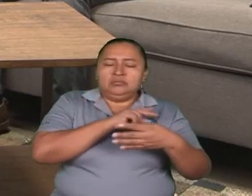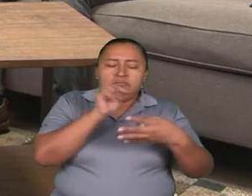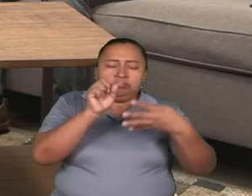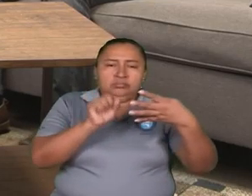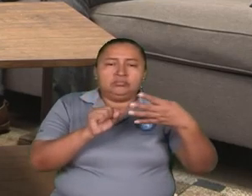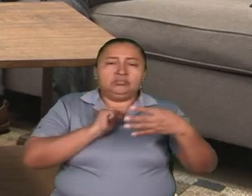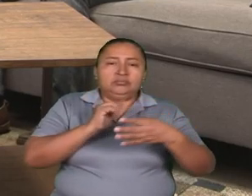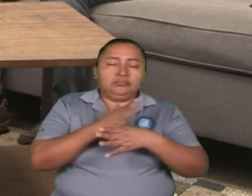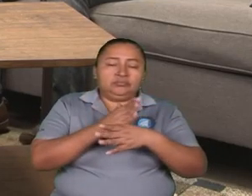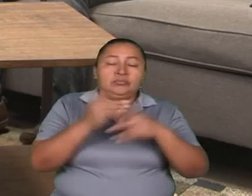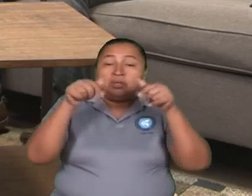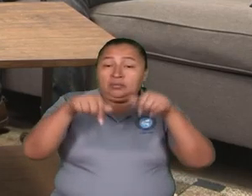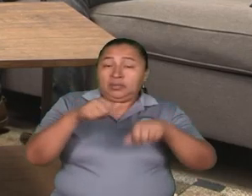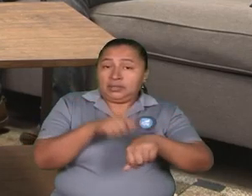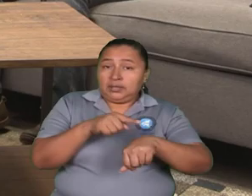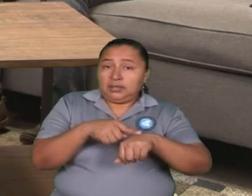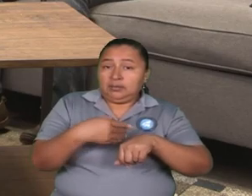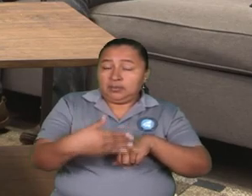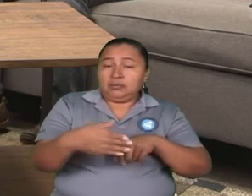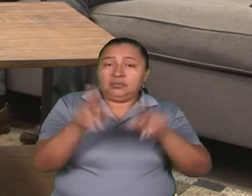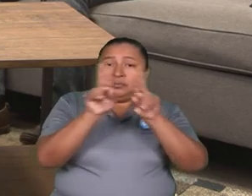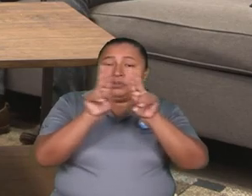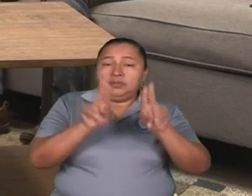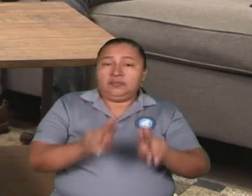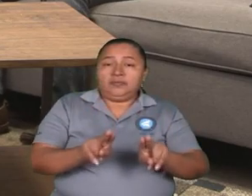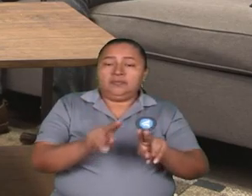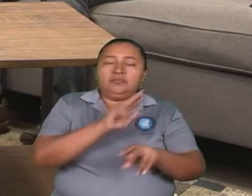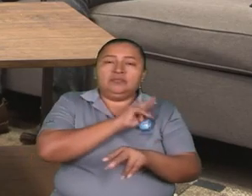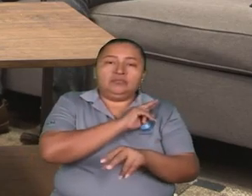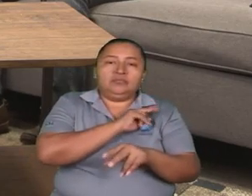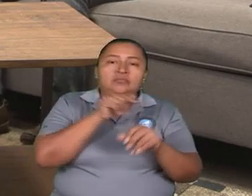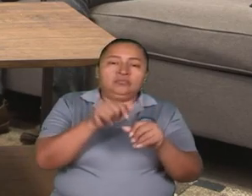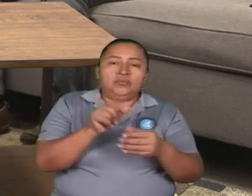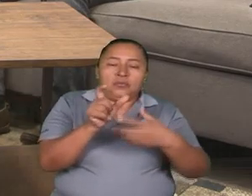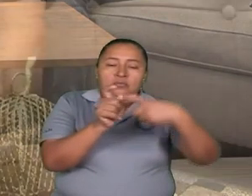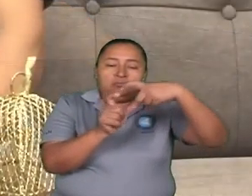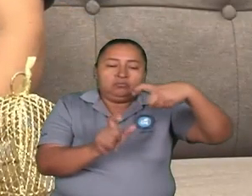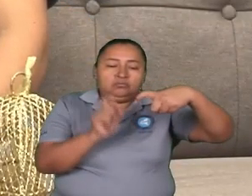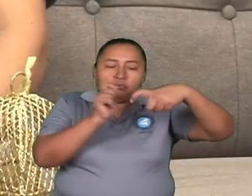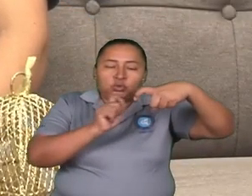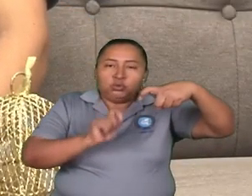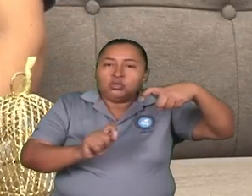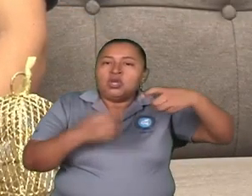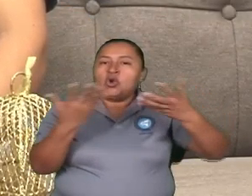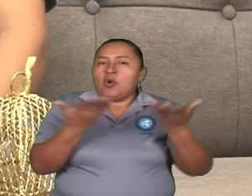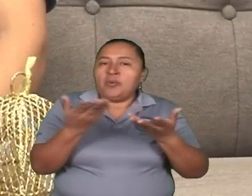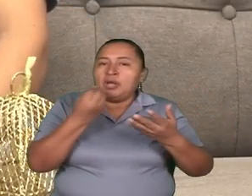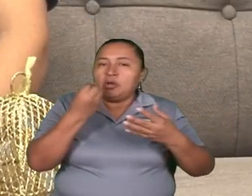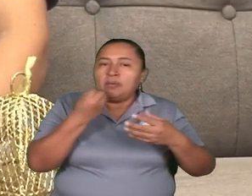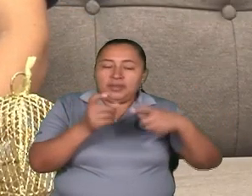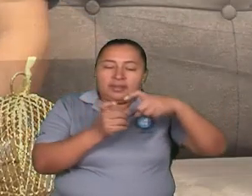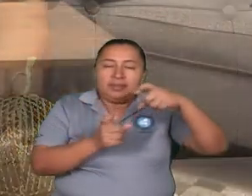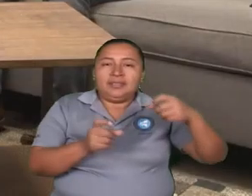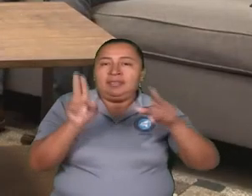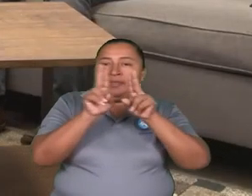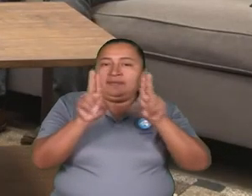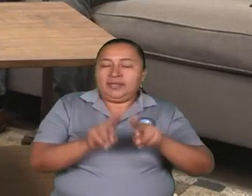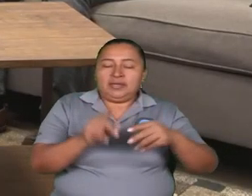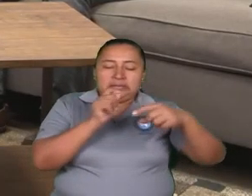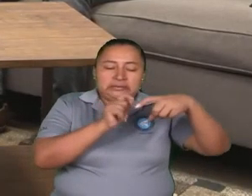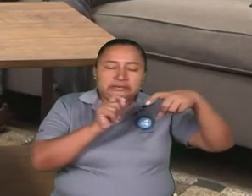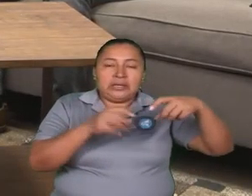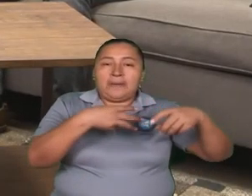es continua, ¿verdad? De cómo atender a los turistas, de cómo preparar